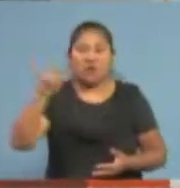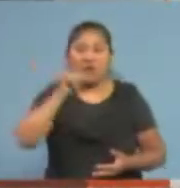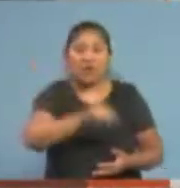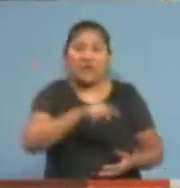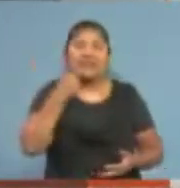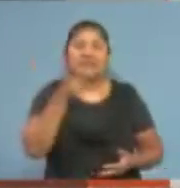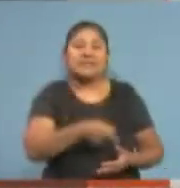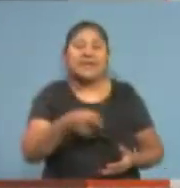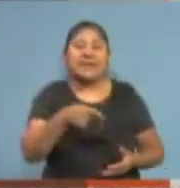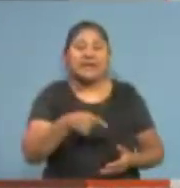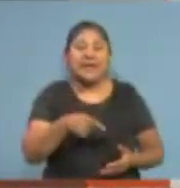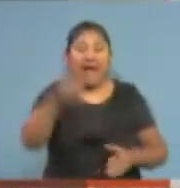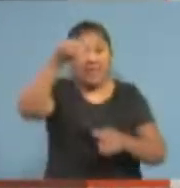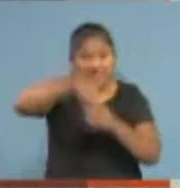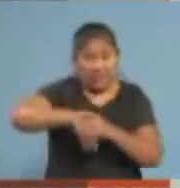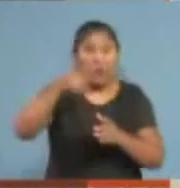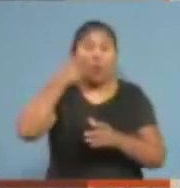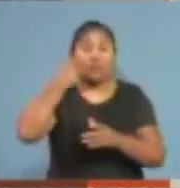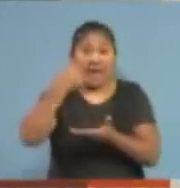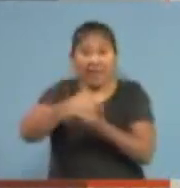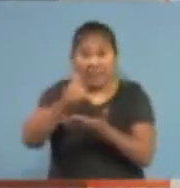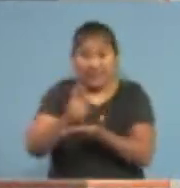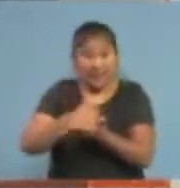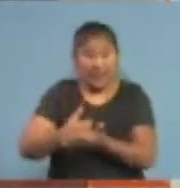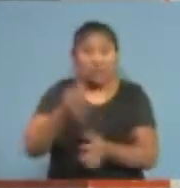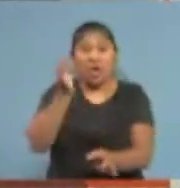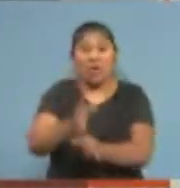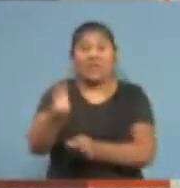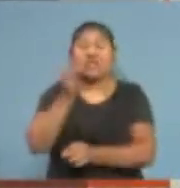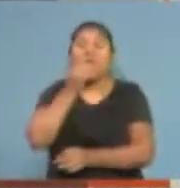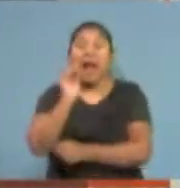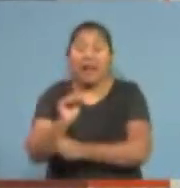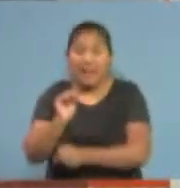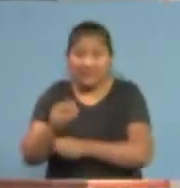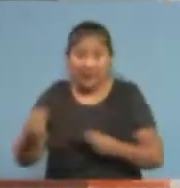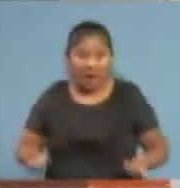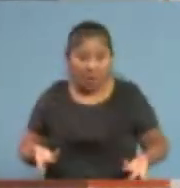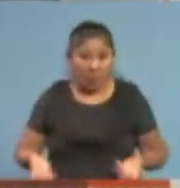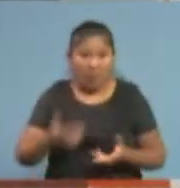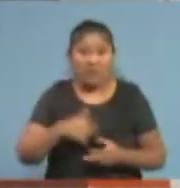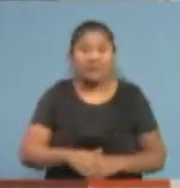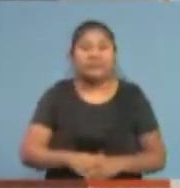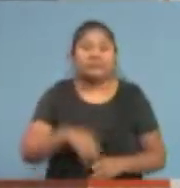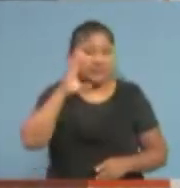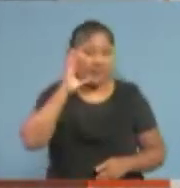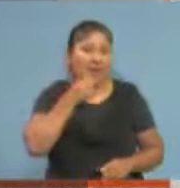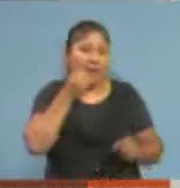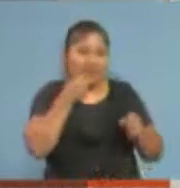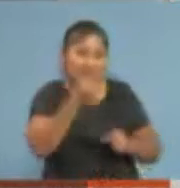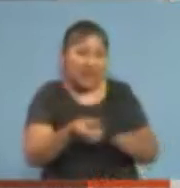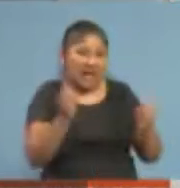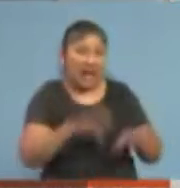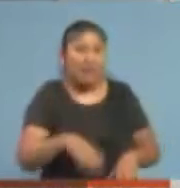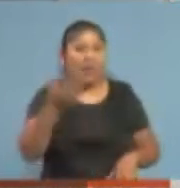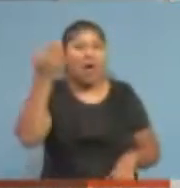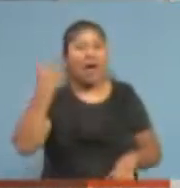educación alimentaria bueno artel está la dirección de febrero empezamos por el interior sabemos que han tenido ustedes protagonismo que han